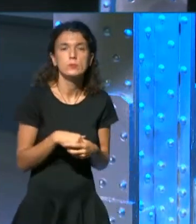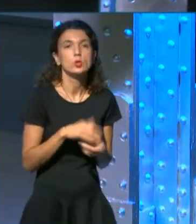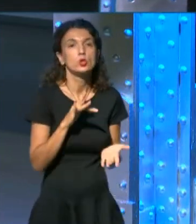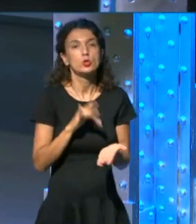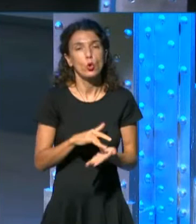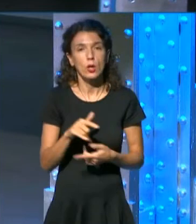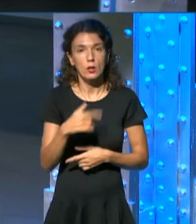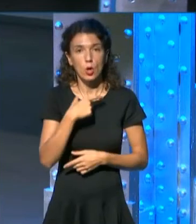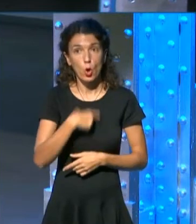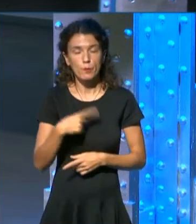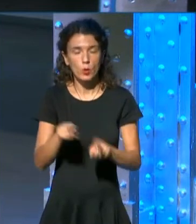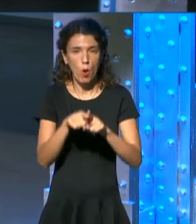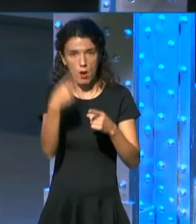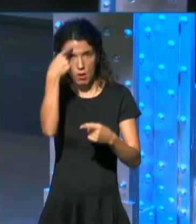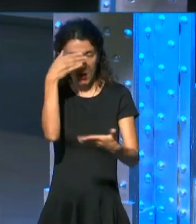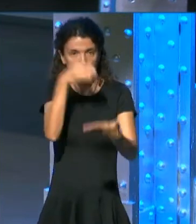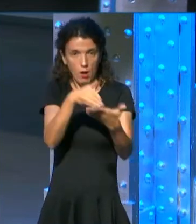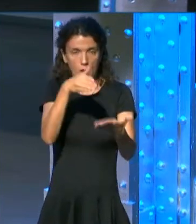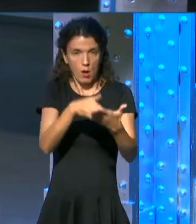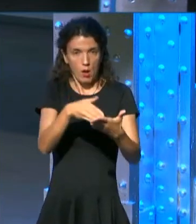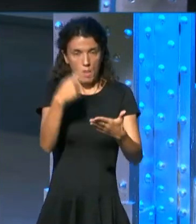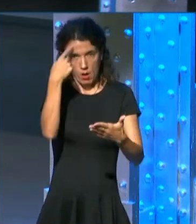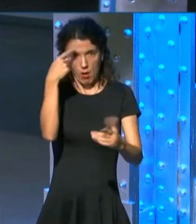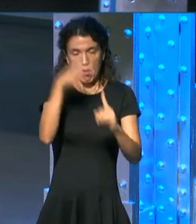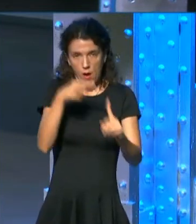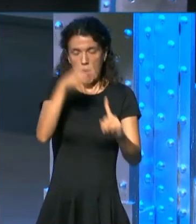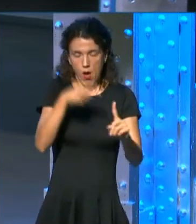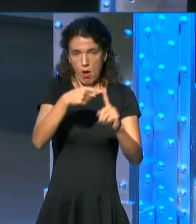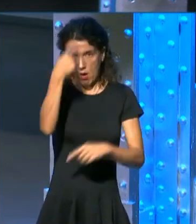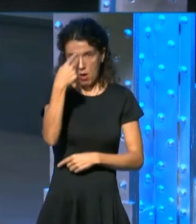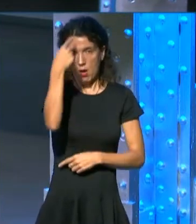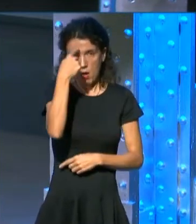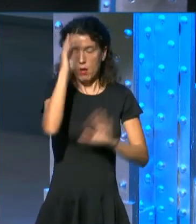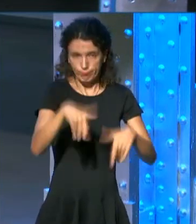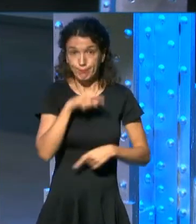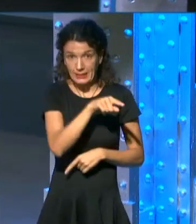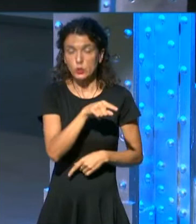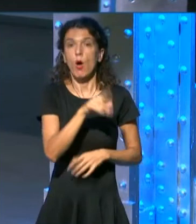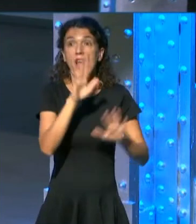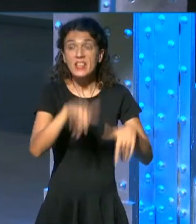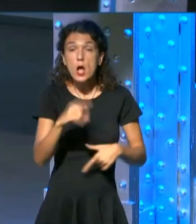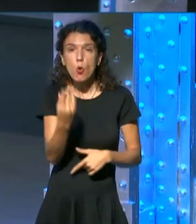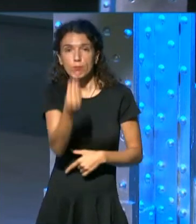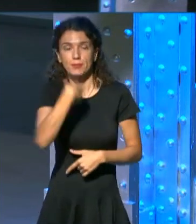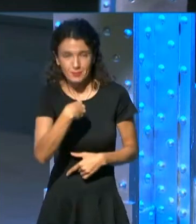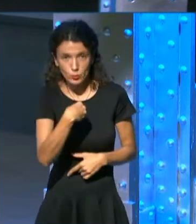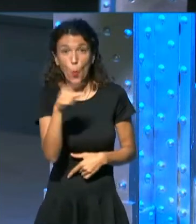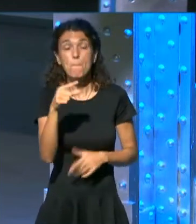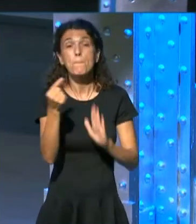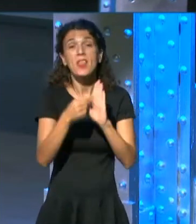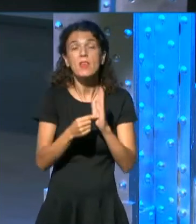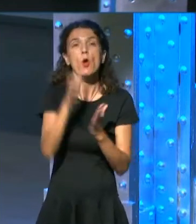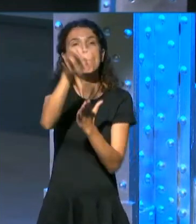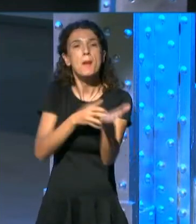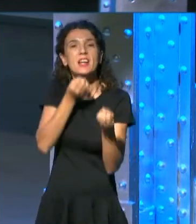estaba yo obcecado en esto. Y me di cuenta que me había saltado uno de los principios del